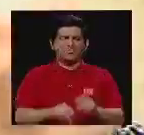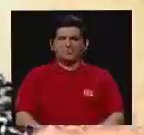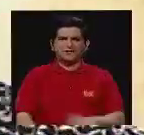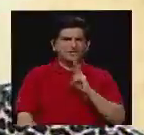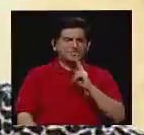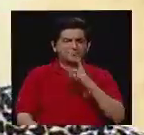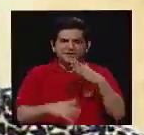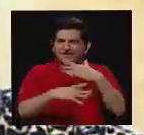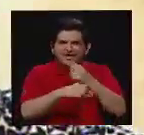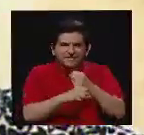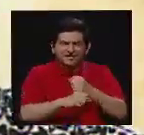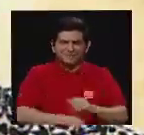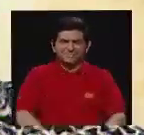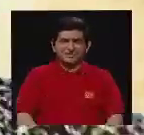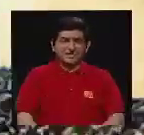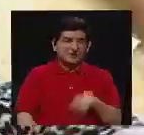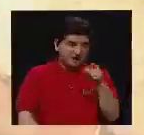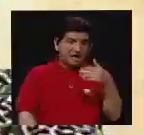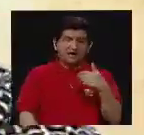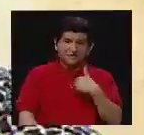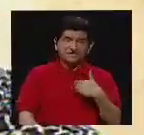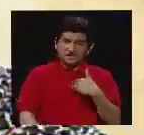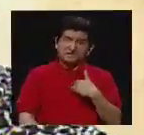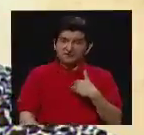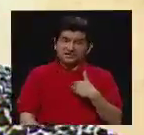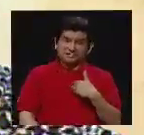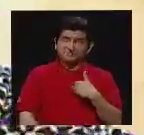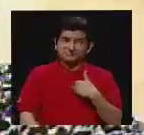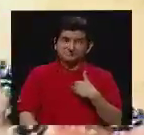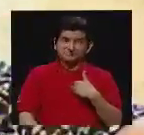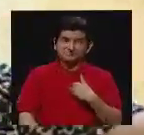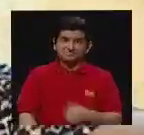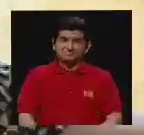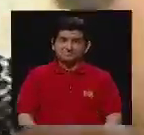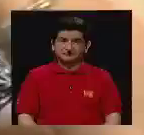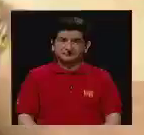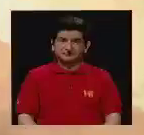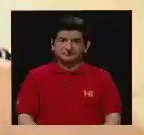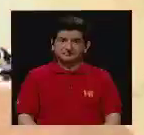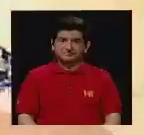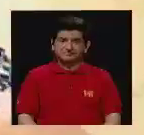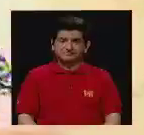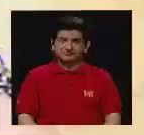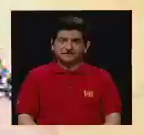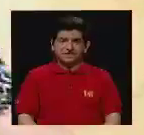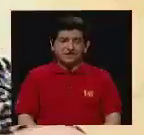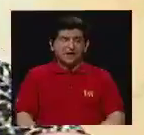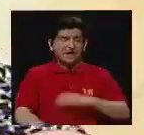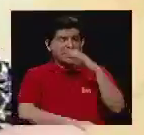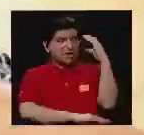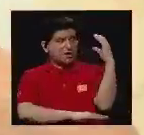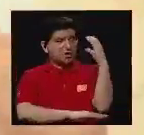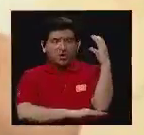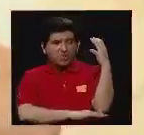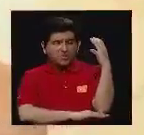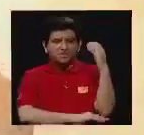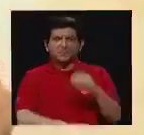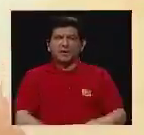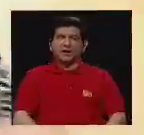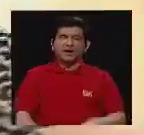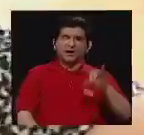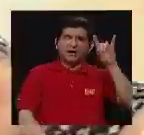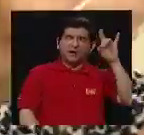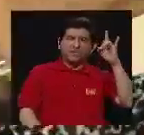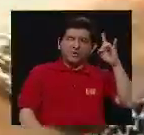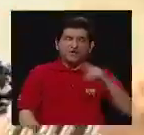posibilidad material para realizarlas, estén ahí, estén en Colombia, estén